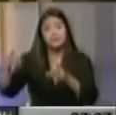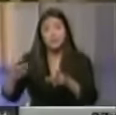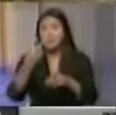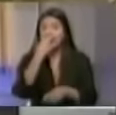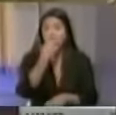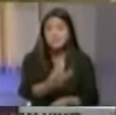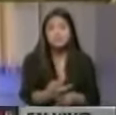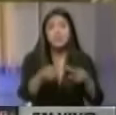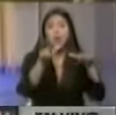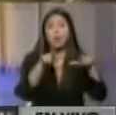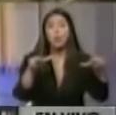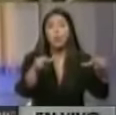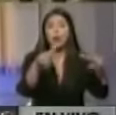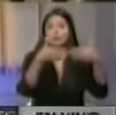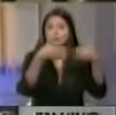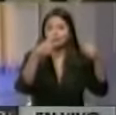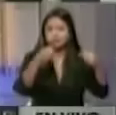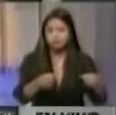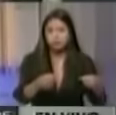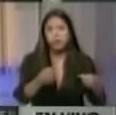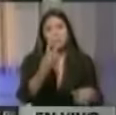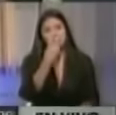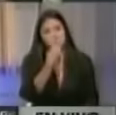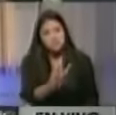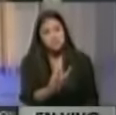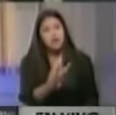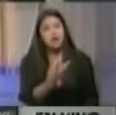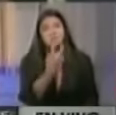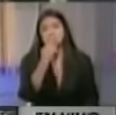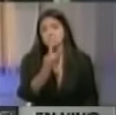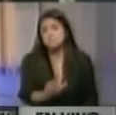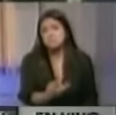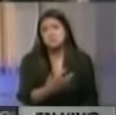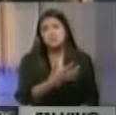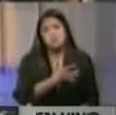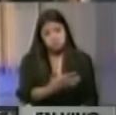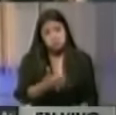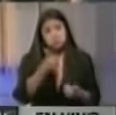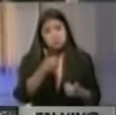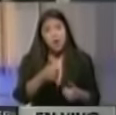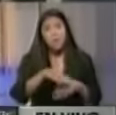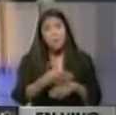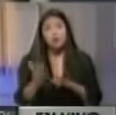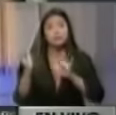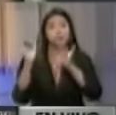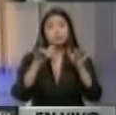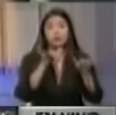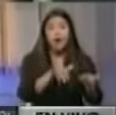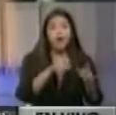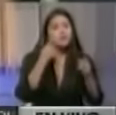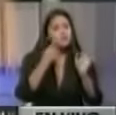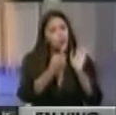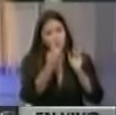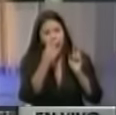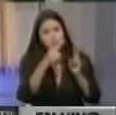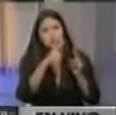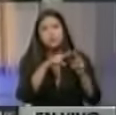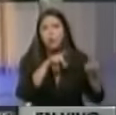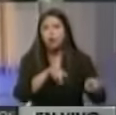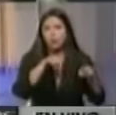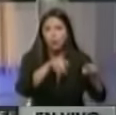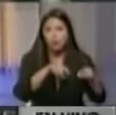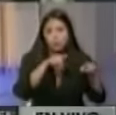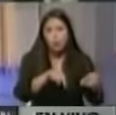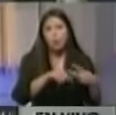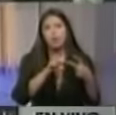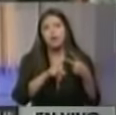centro penitenciario para establecer esta visita, una visita grata, toda vez que acudimos a la parte de agricultura, acudimos a la